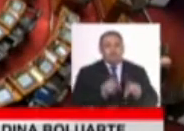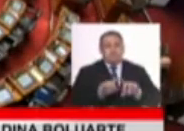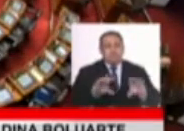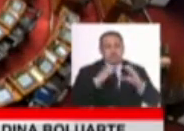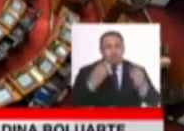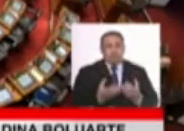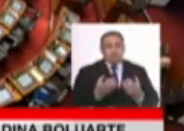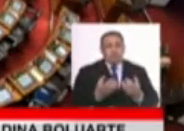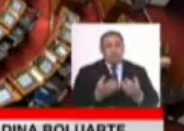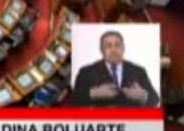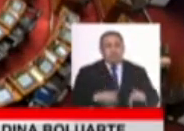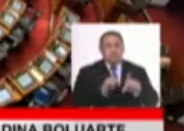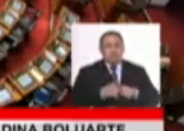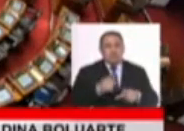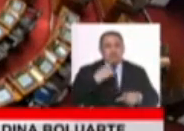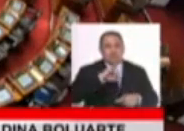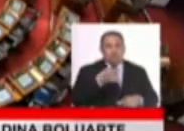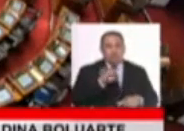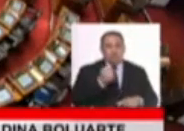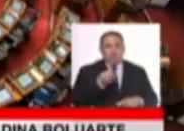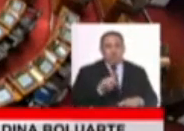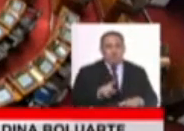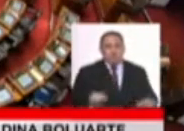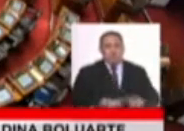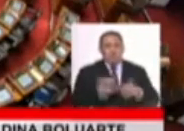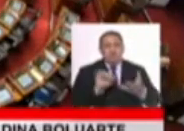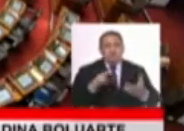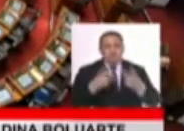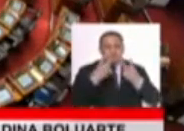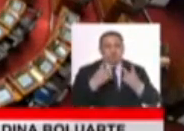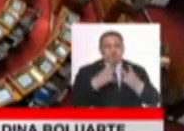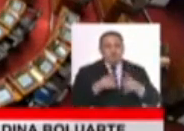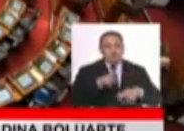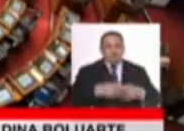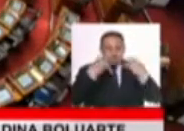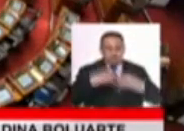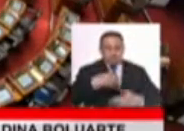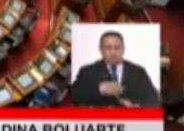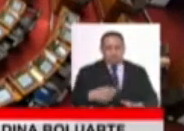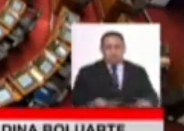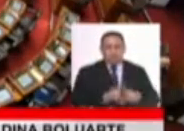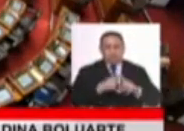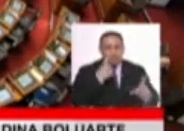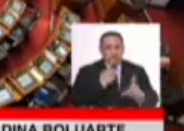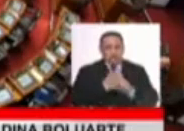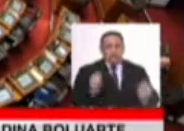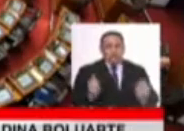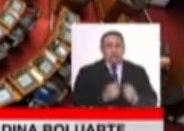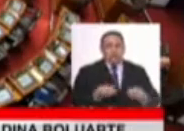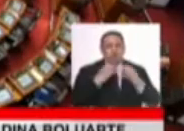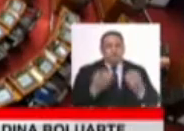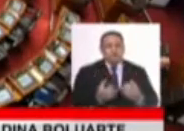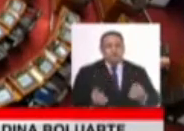No tenemos ministro de salud hace 2 años que sea capaz de agarrar el sistema y a sacarnos